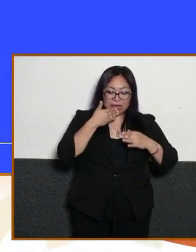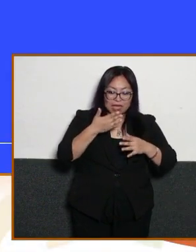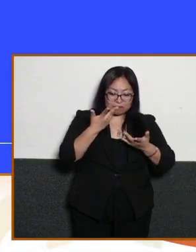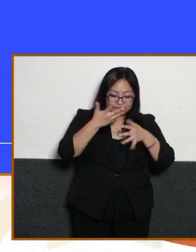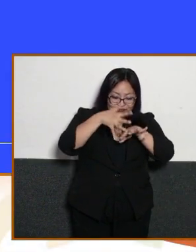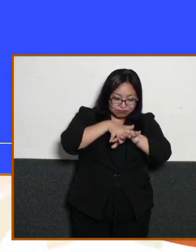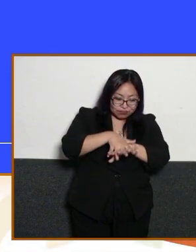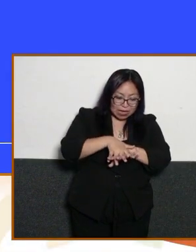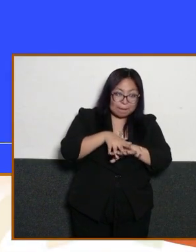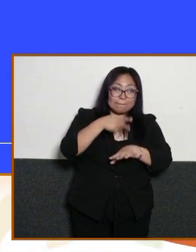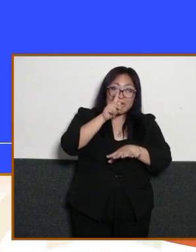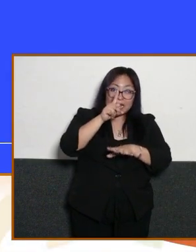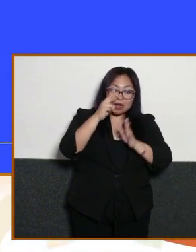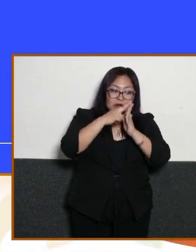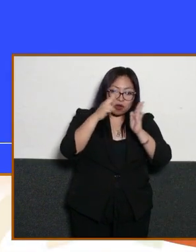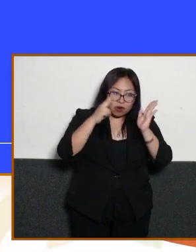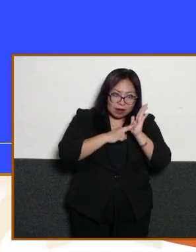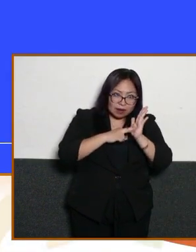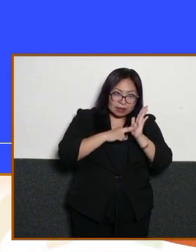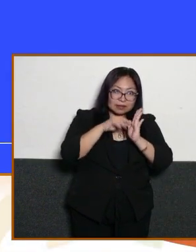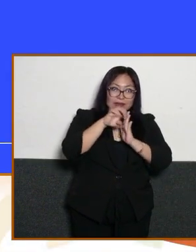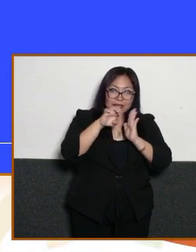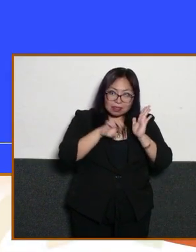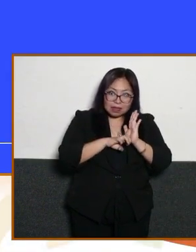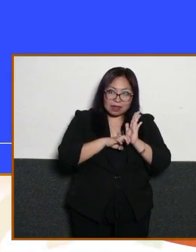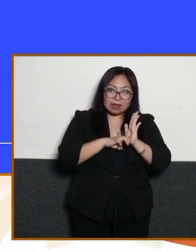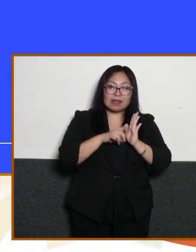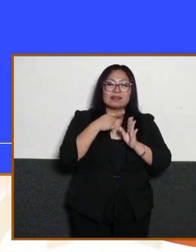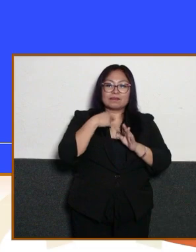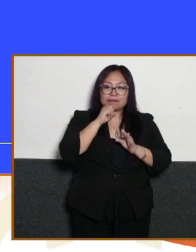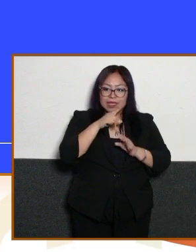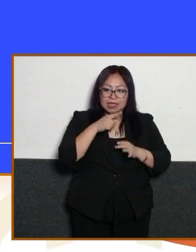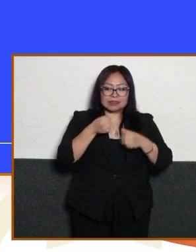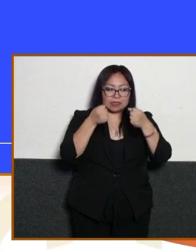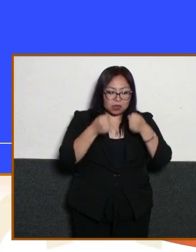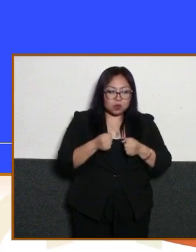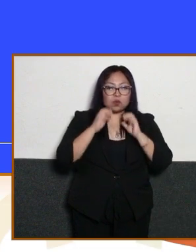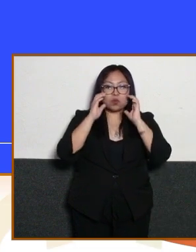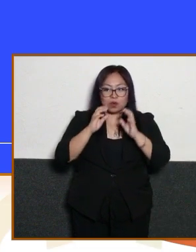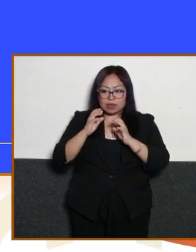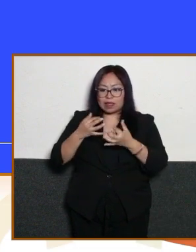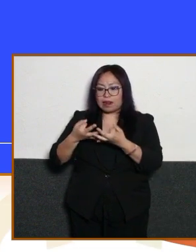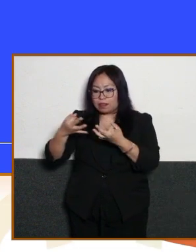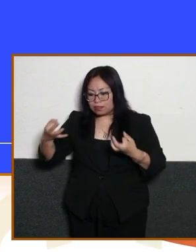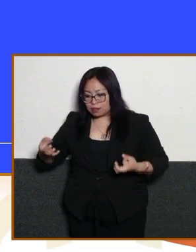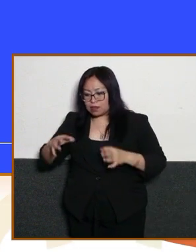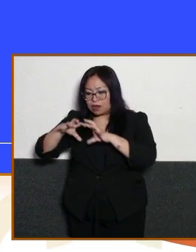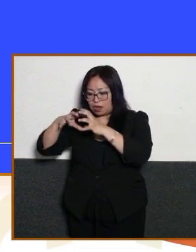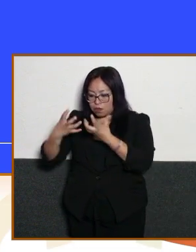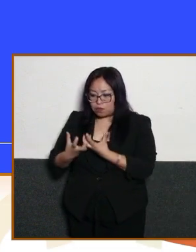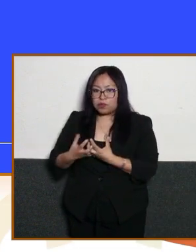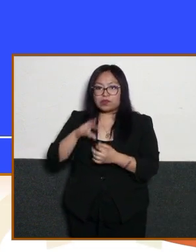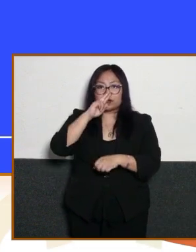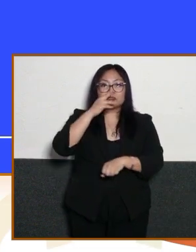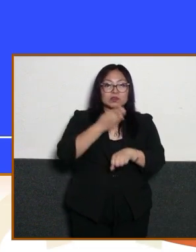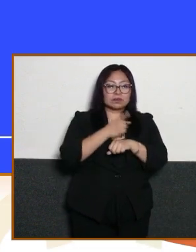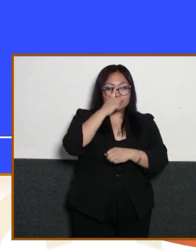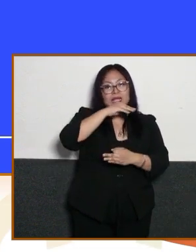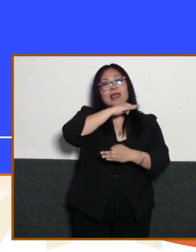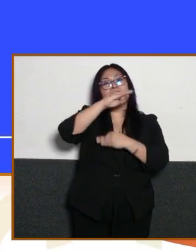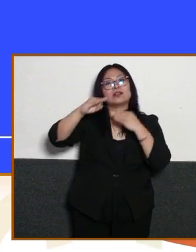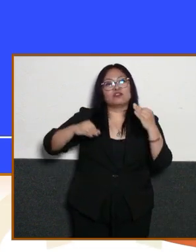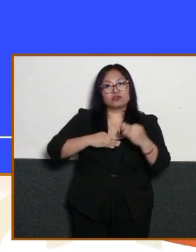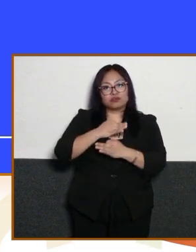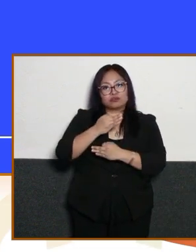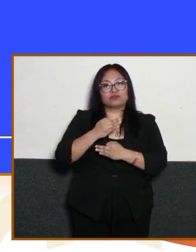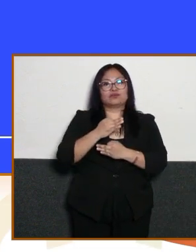futuro ético, sostenible y responsable para todas y todos.